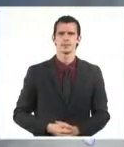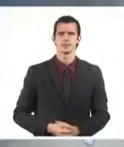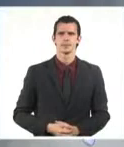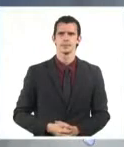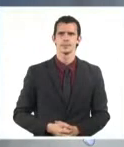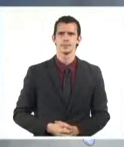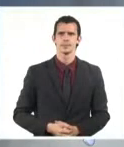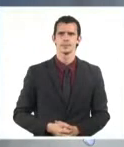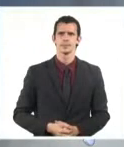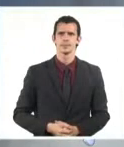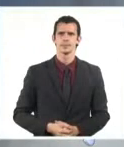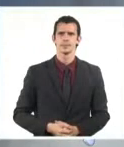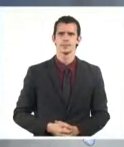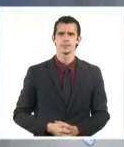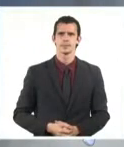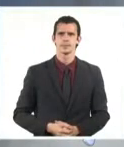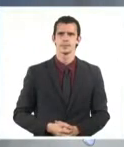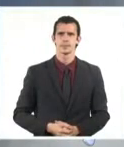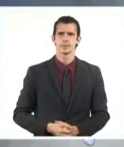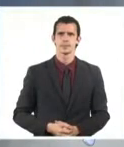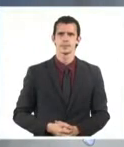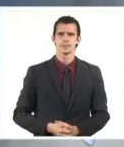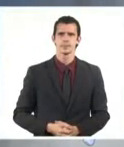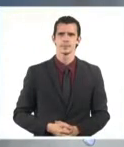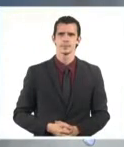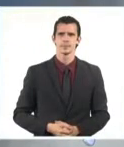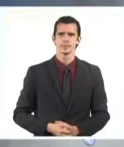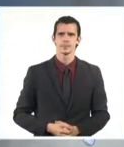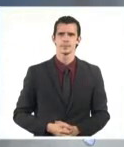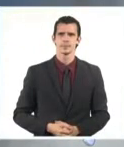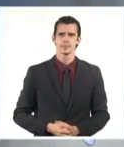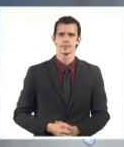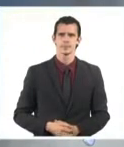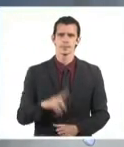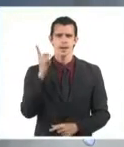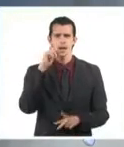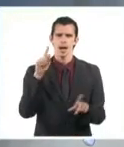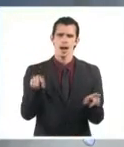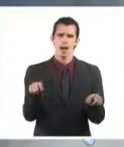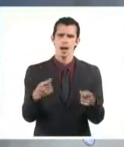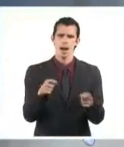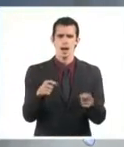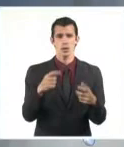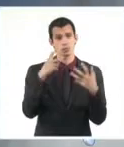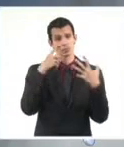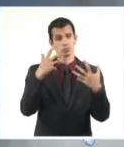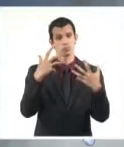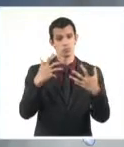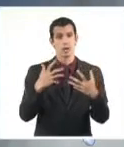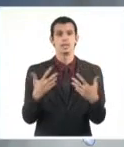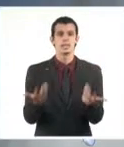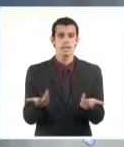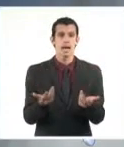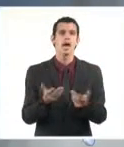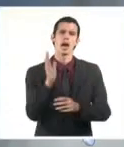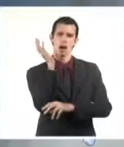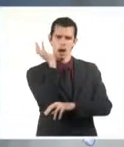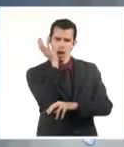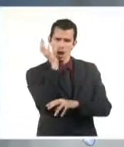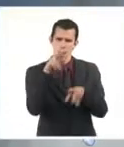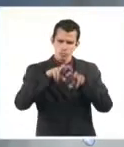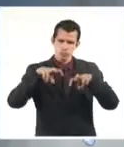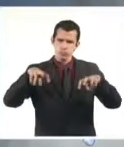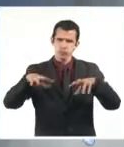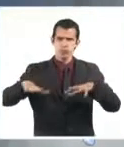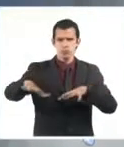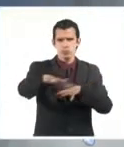Más noticias. La radio, el más amplio espacio de la creación de una conciencia cubana, es el título de la conferencia magistral que ofreció hoy